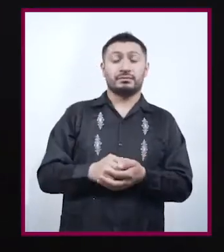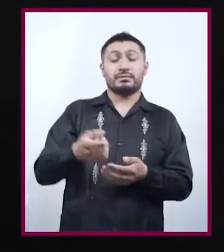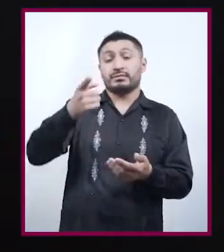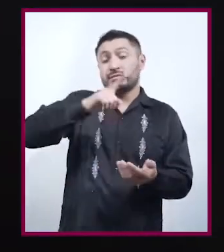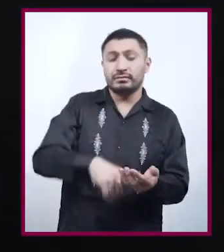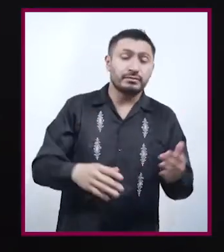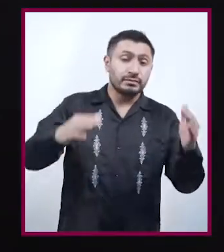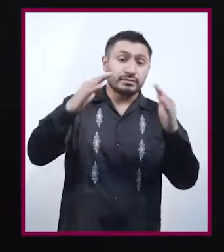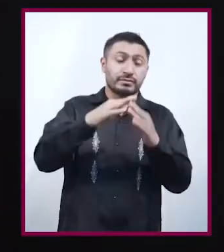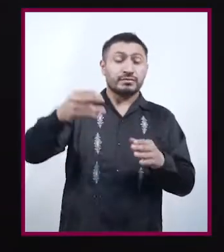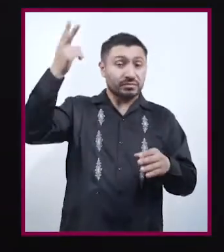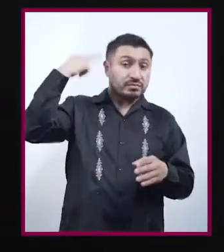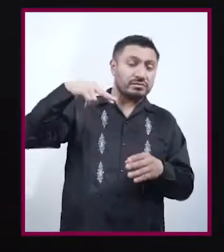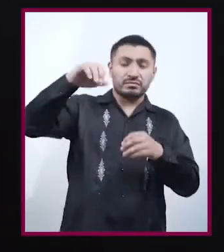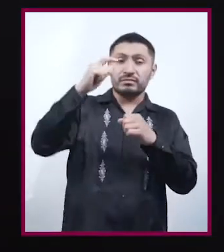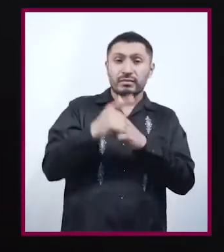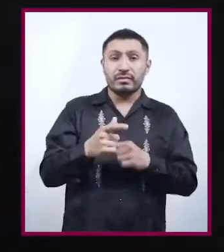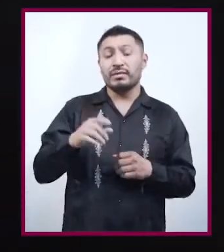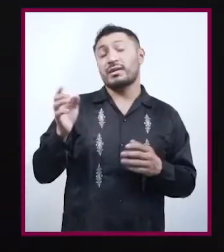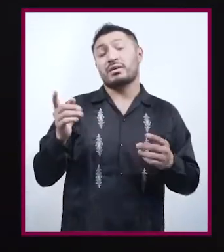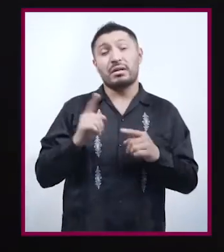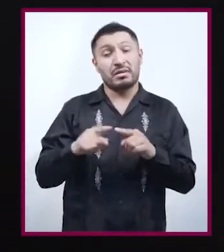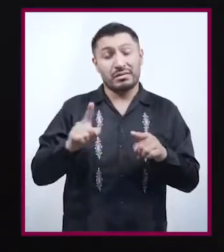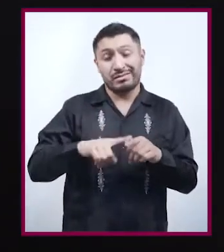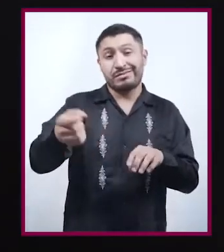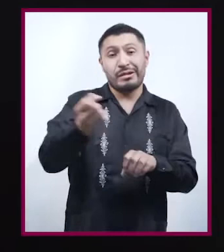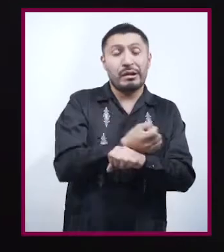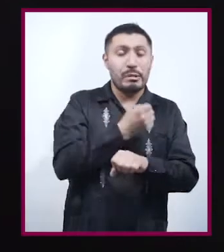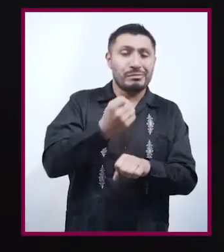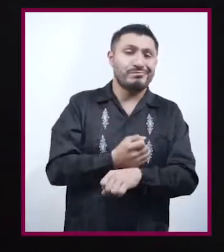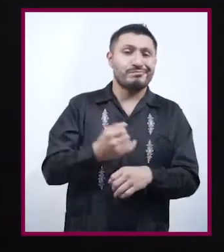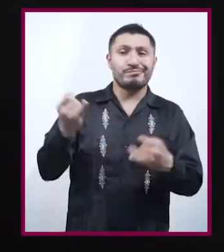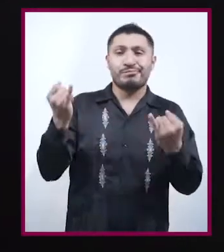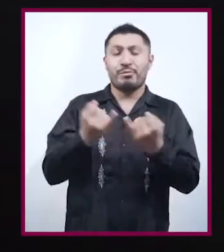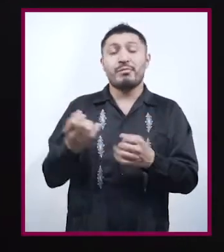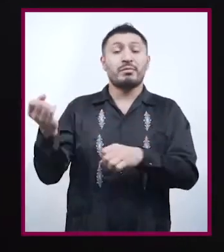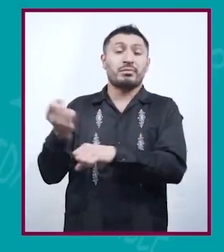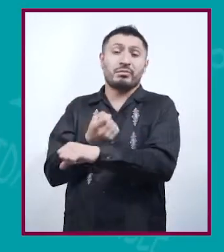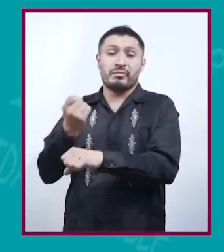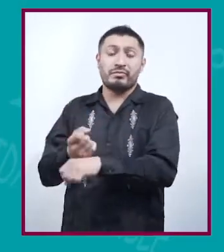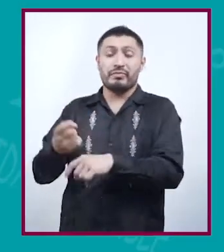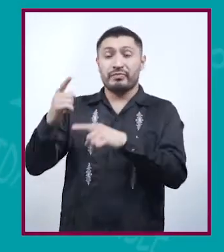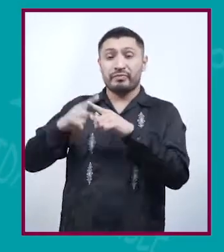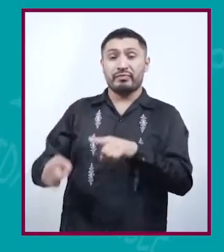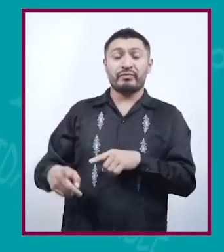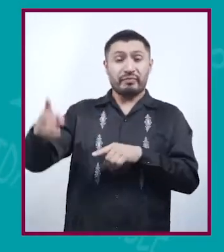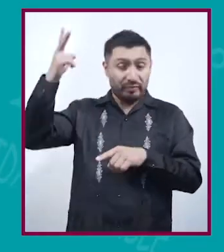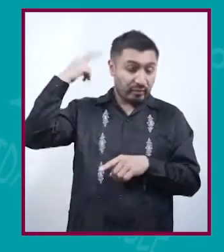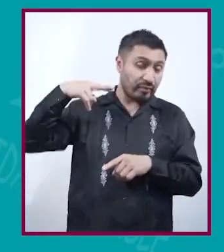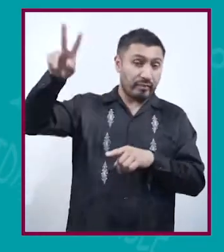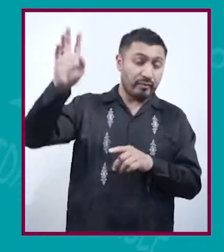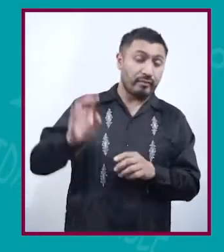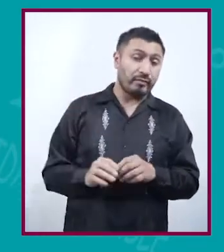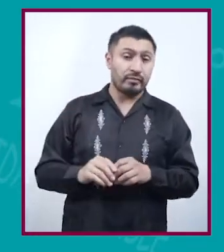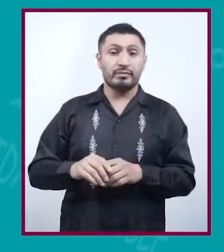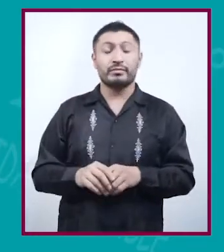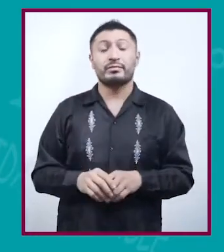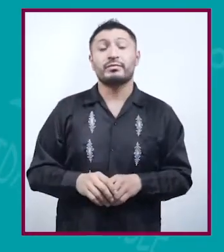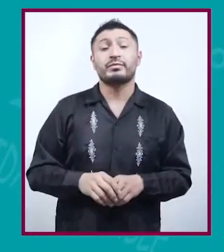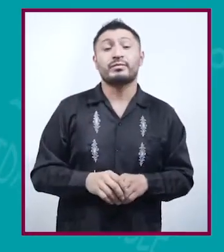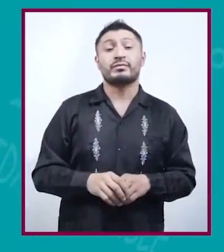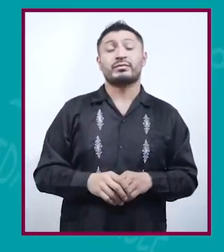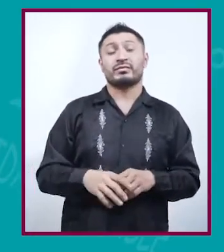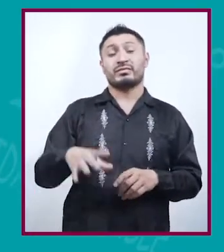que se empleaba en la casa o para viajar, y el coturno, que era el más famoso y llevaba suelas muy gruesas, con